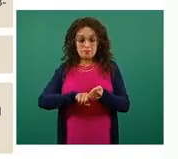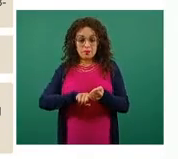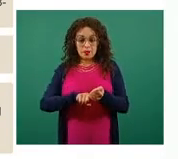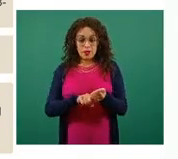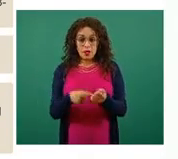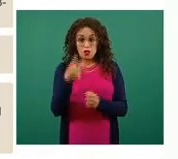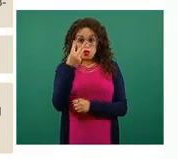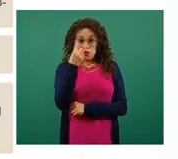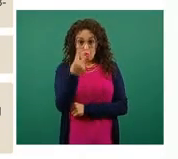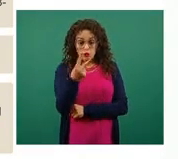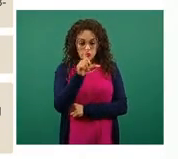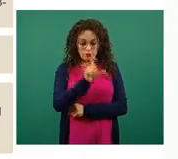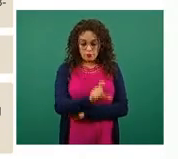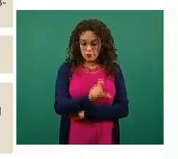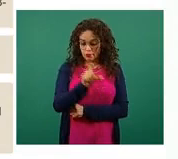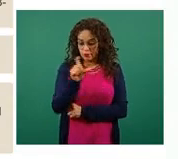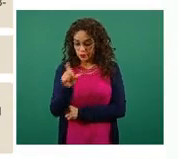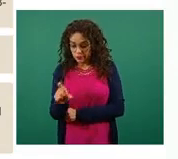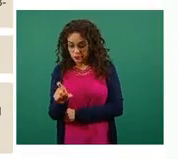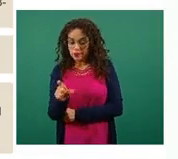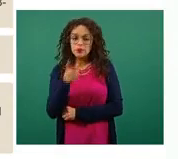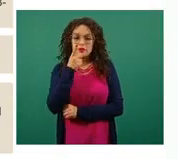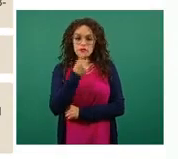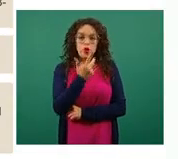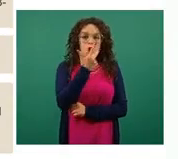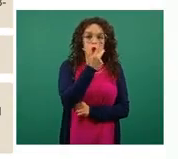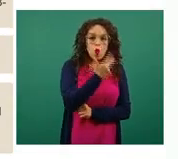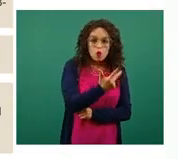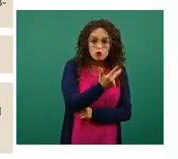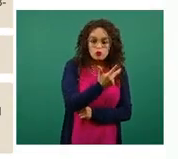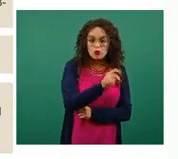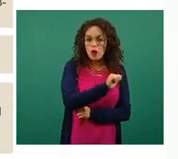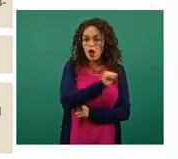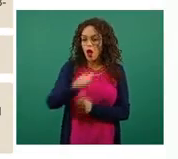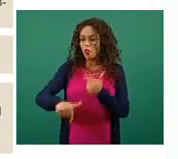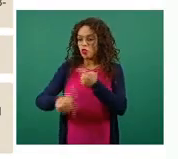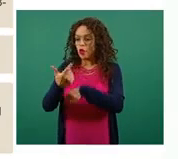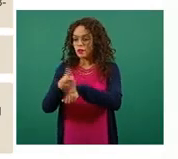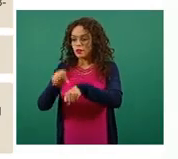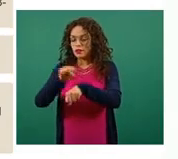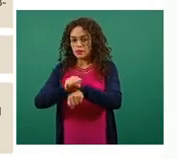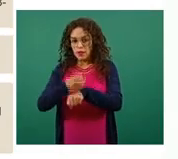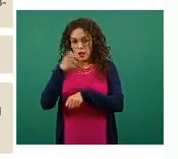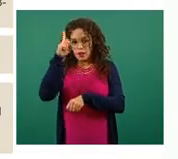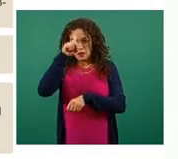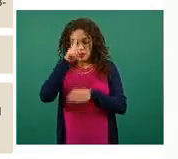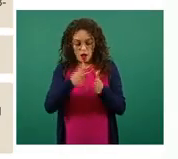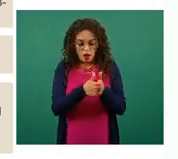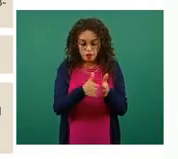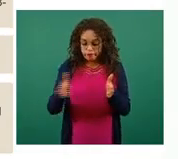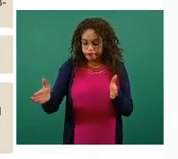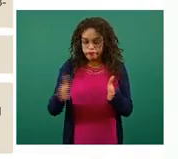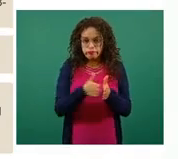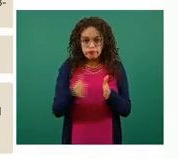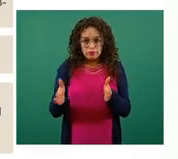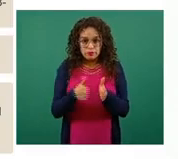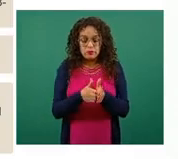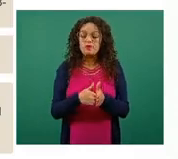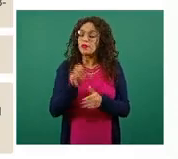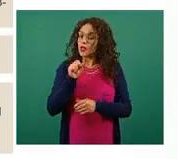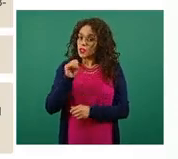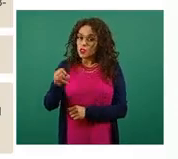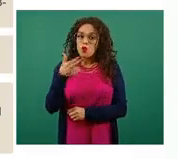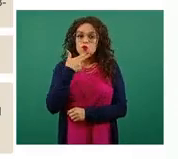dos dosis de 8 a 12 semanas. Se recomienda el uso de esta vacuna